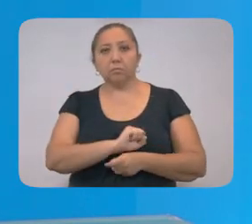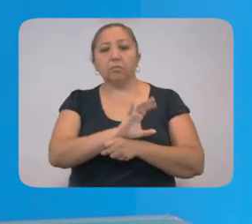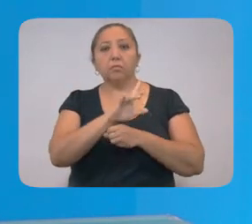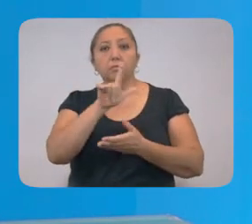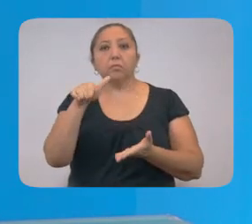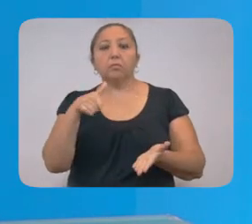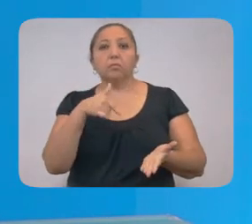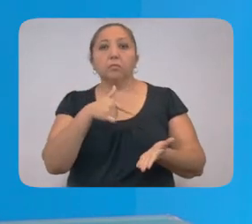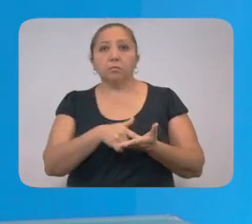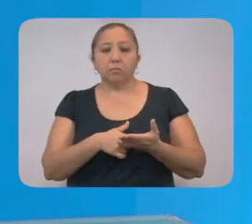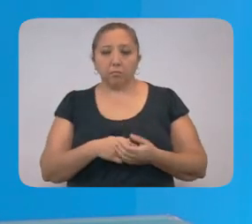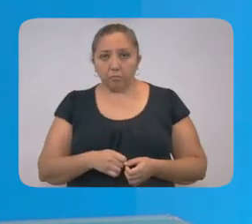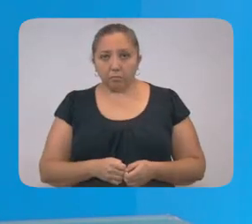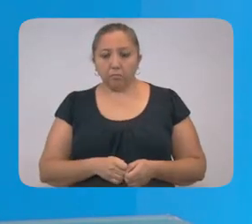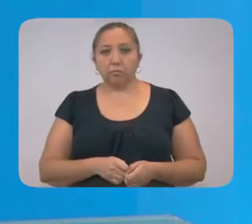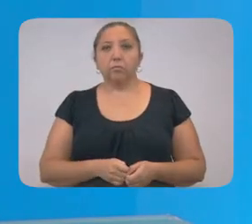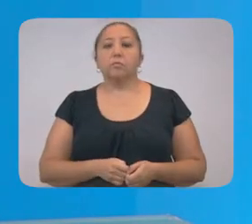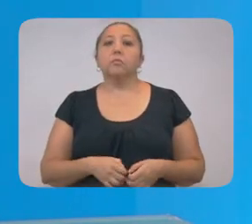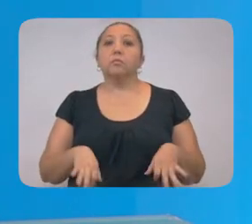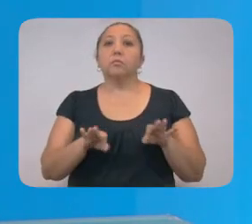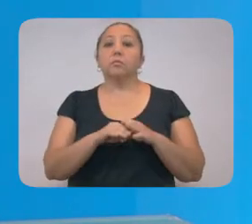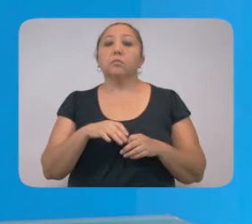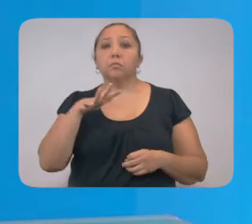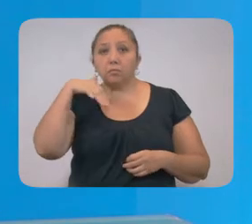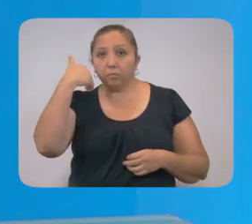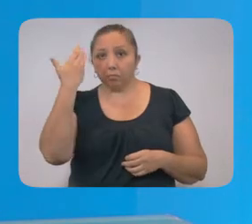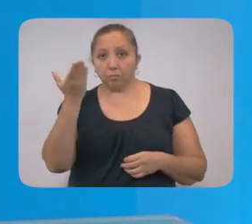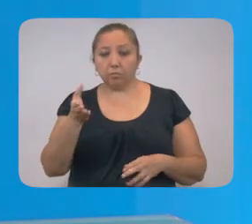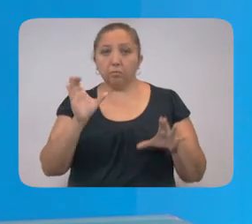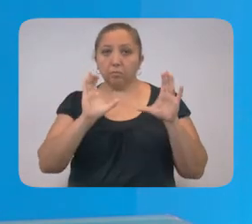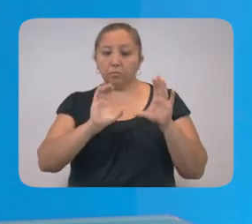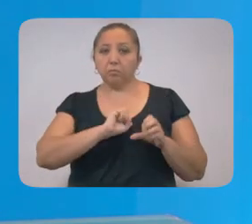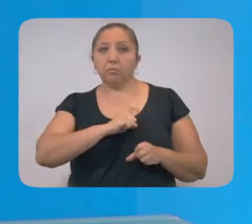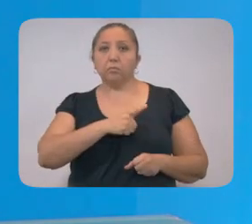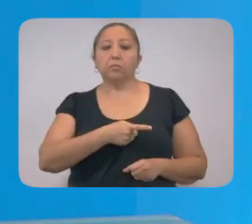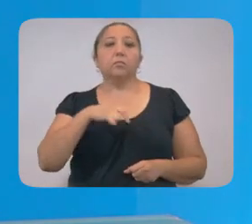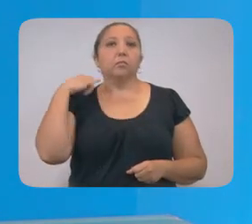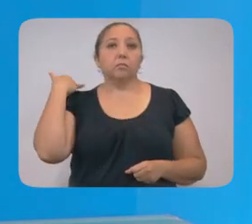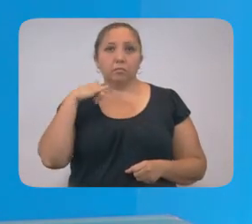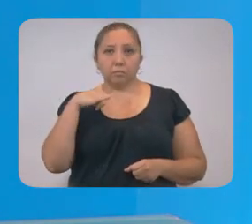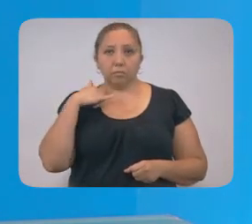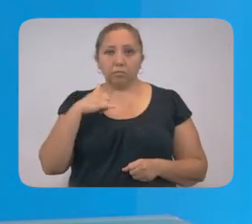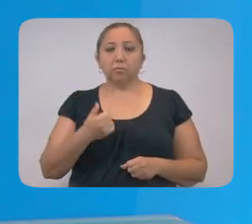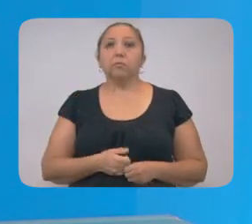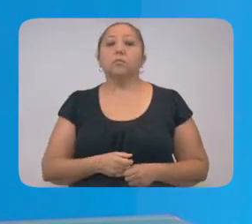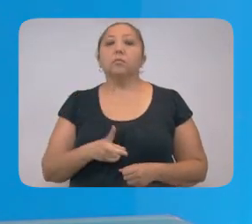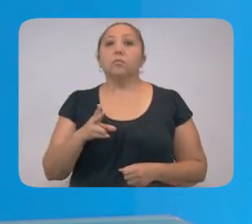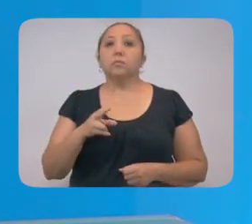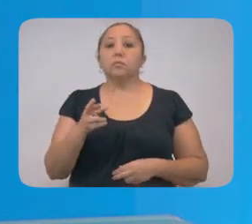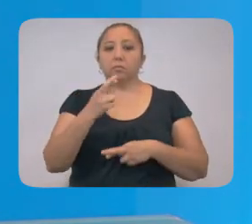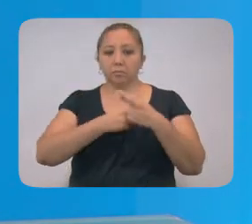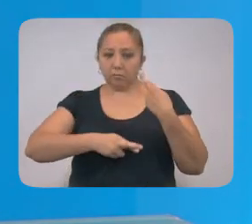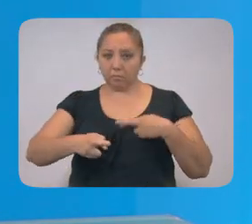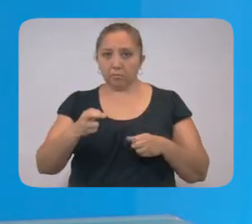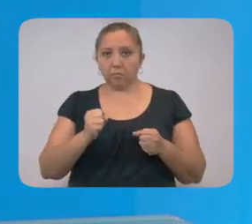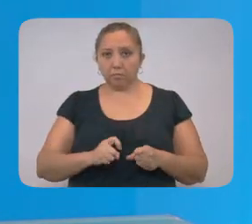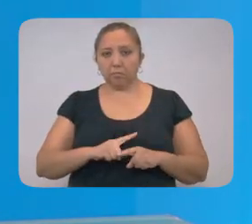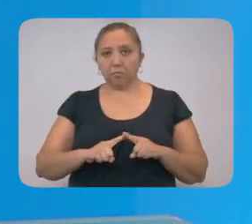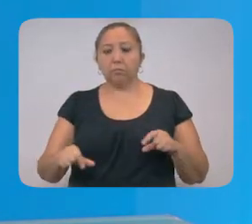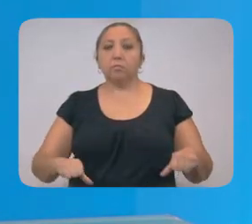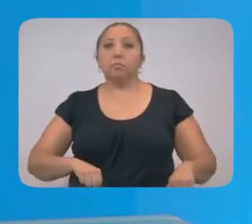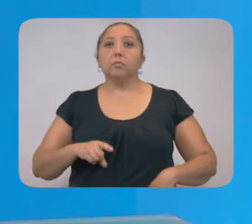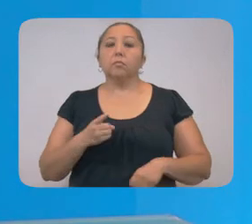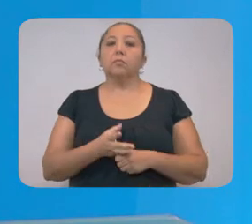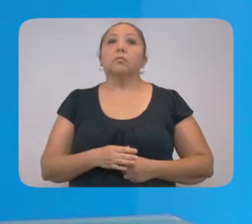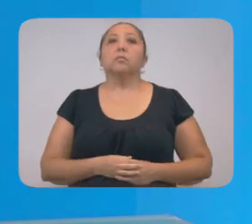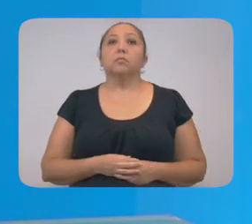lugares determinados y estratégicos, con el objetivo de proteger la salud de los yucatecos y preparar un retorno seguro a diversas